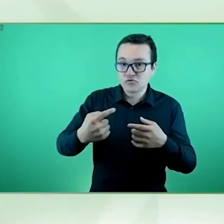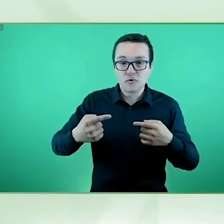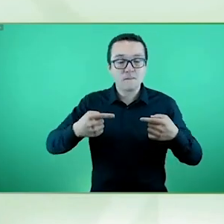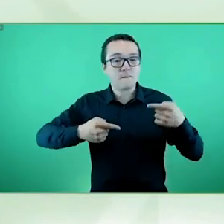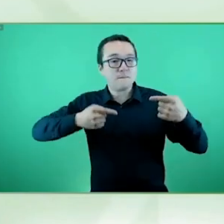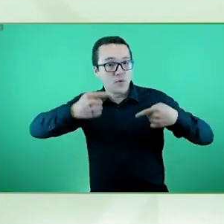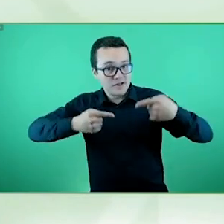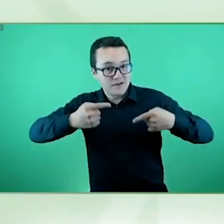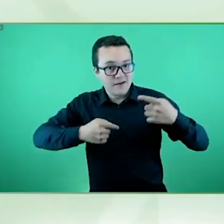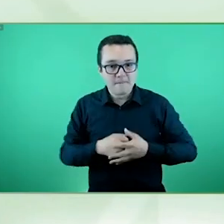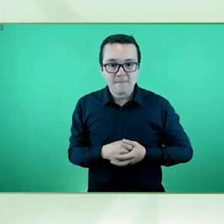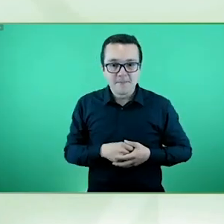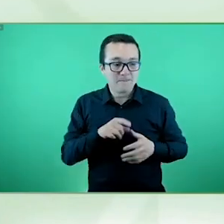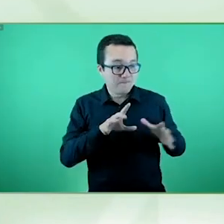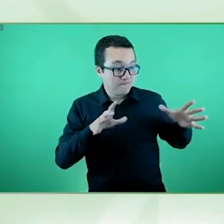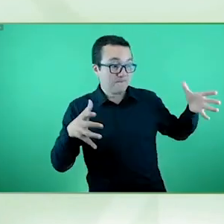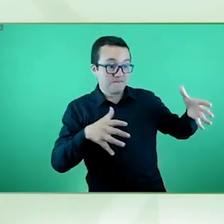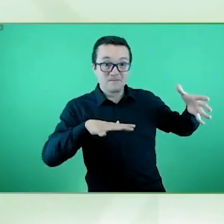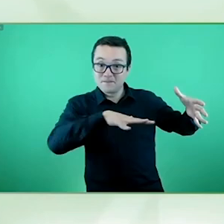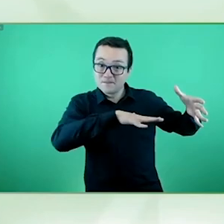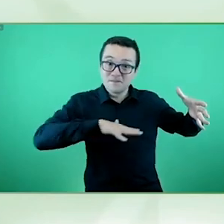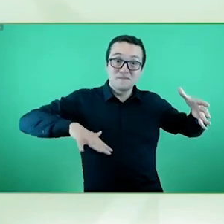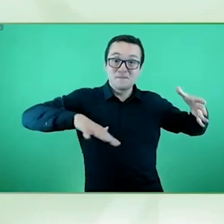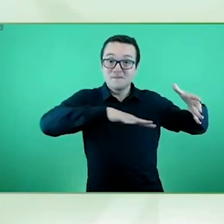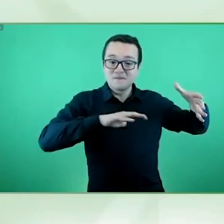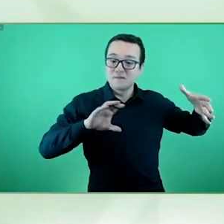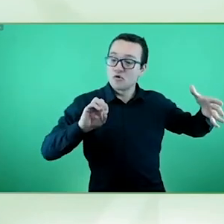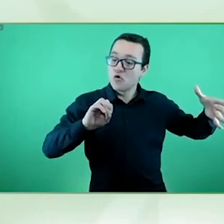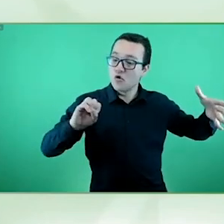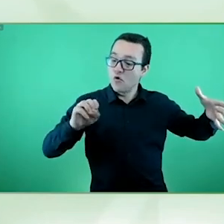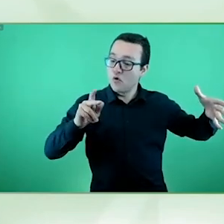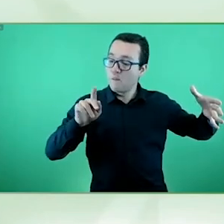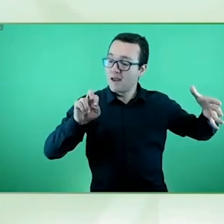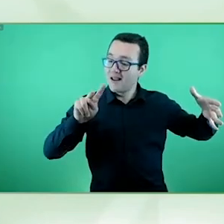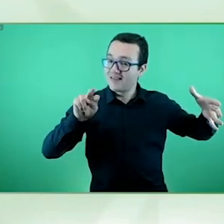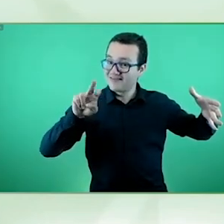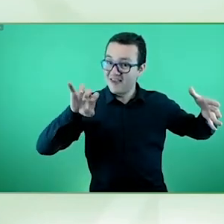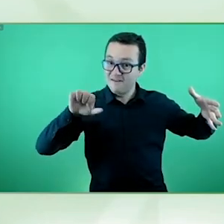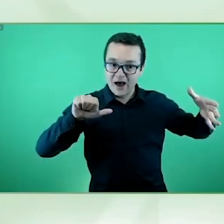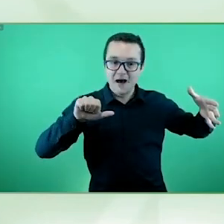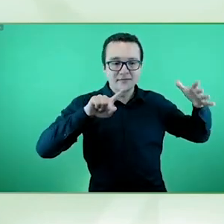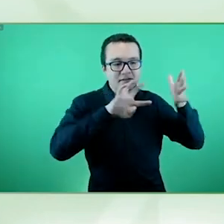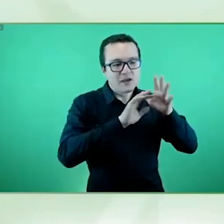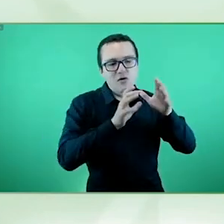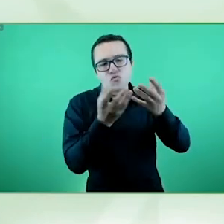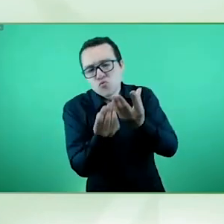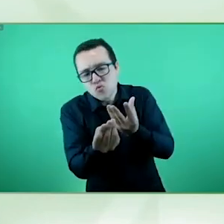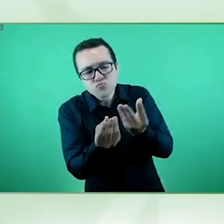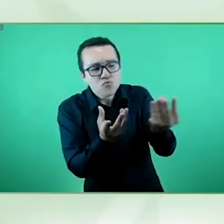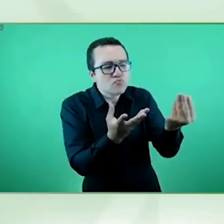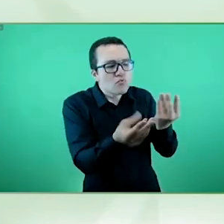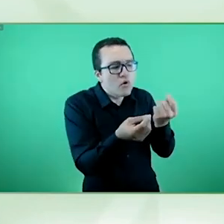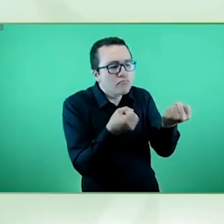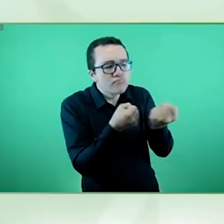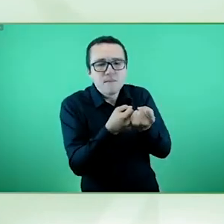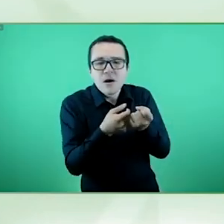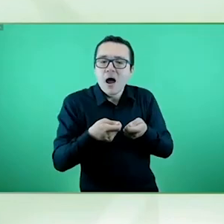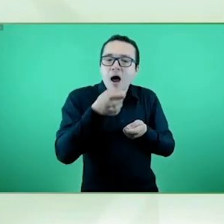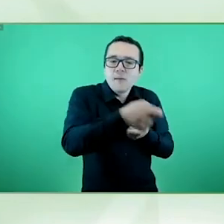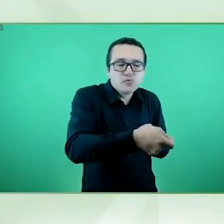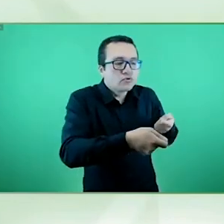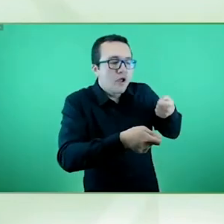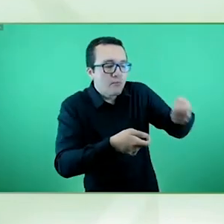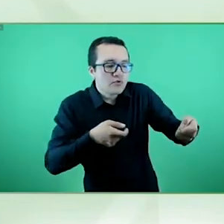son espacios que se van construyendo en la medida de los aportes que van haciendo sus socios y socias.